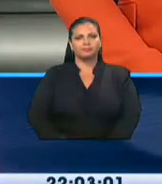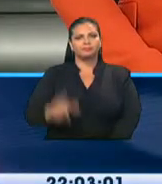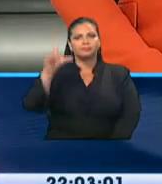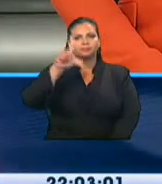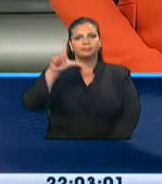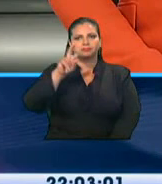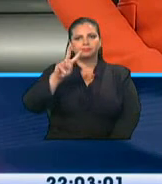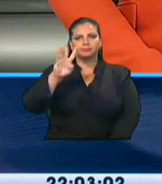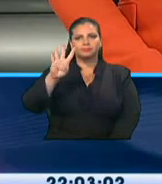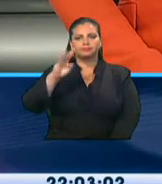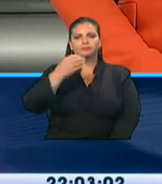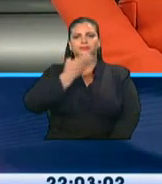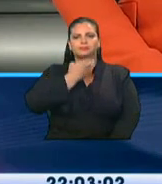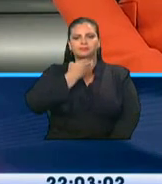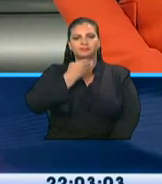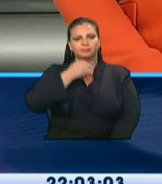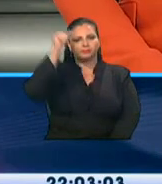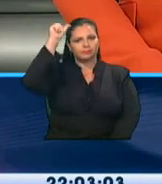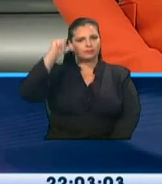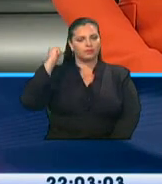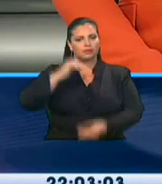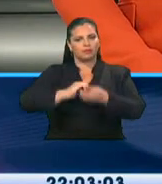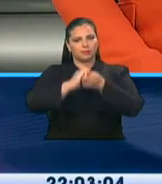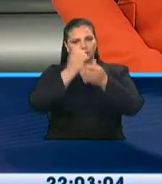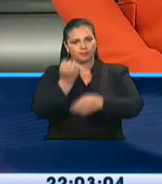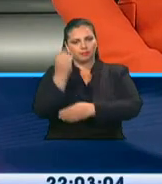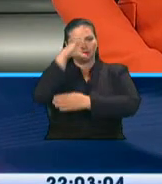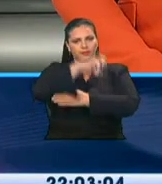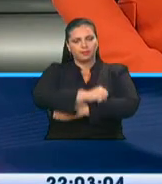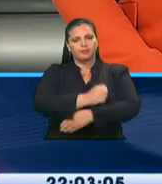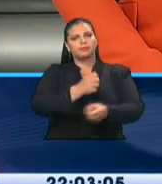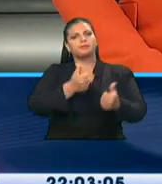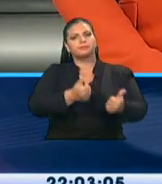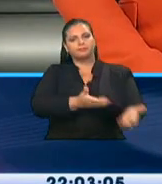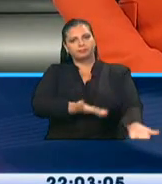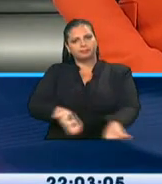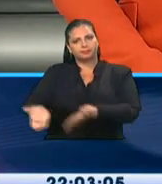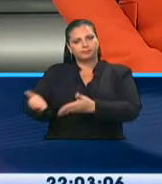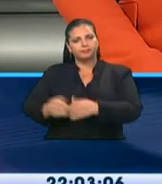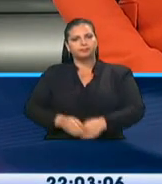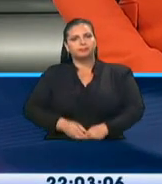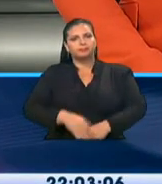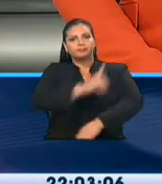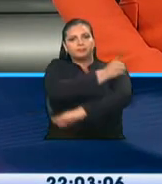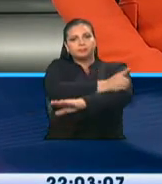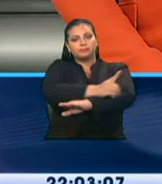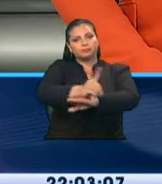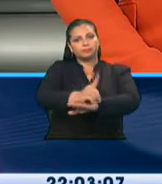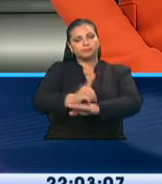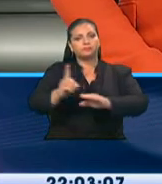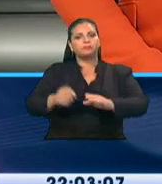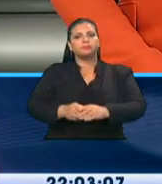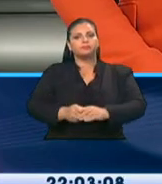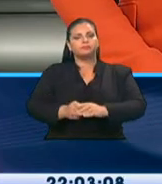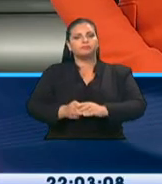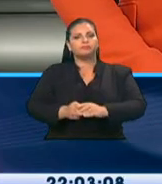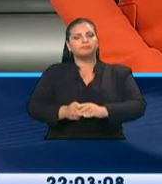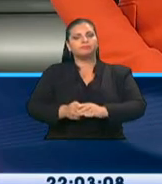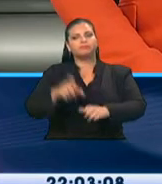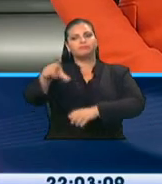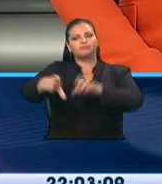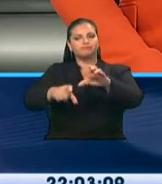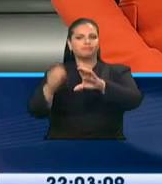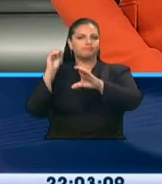Es 24 de agosto, ándale amigos, muy buenas noches y bienvenidos. La bodega de reciclaje ubicado en un tramo de la vía Agaule, sitio donde